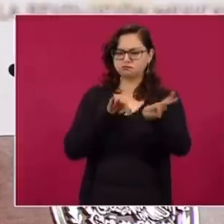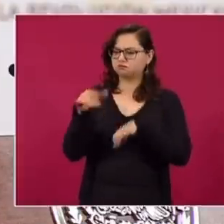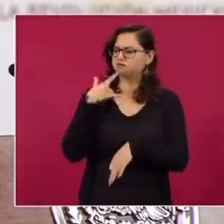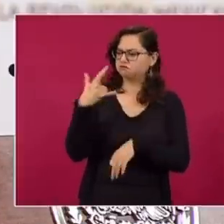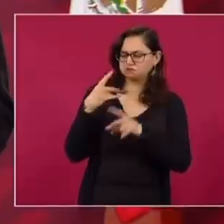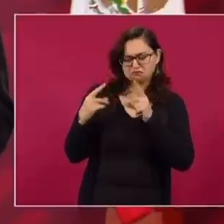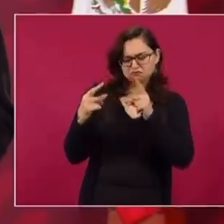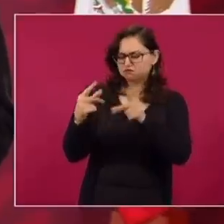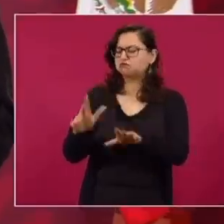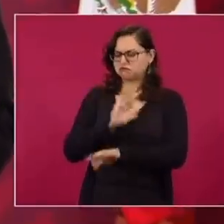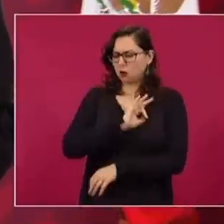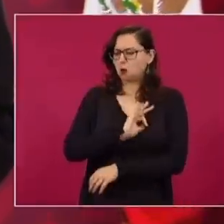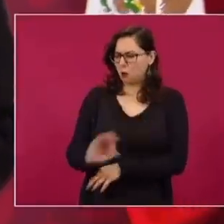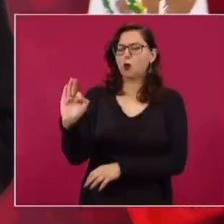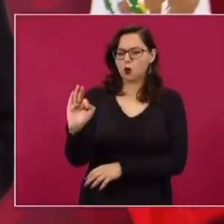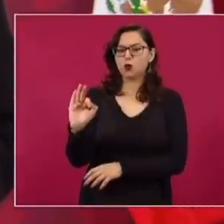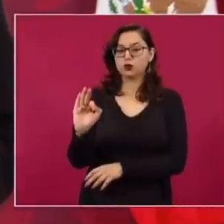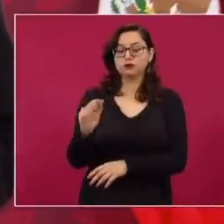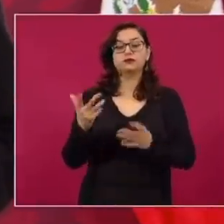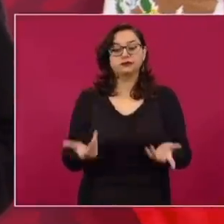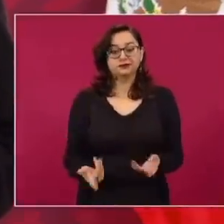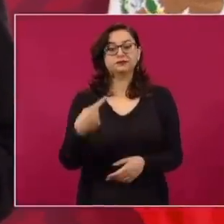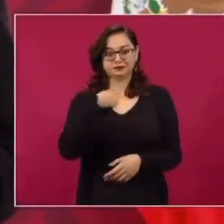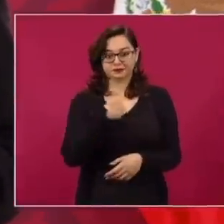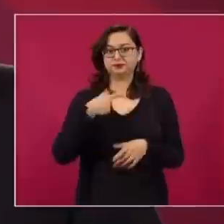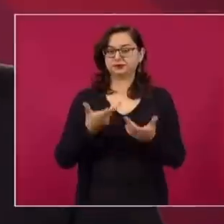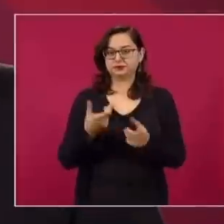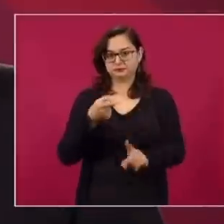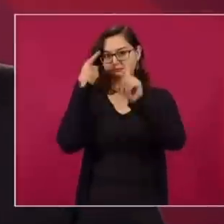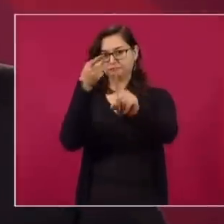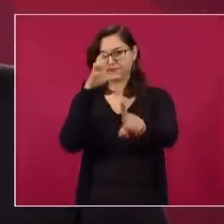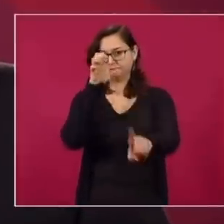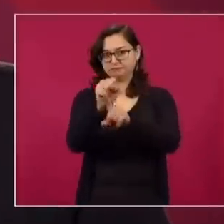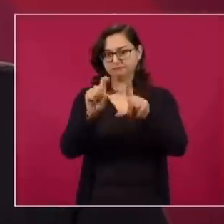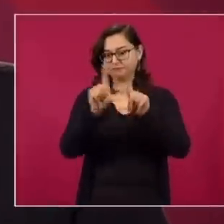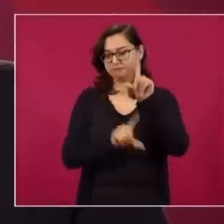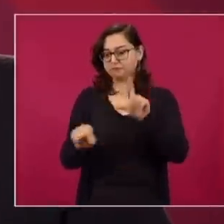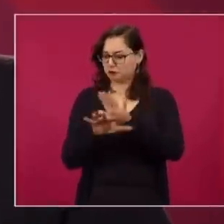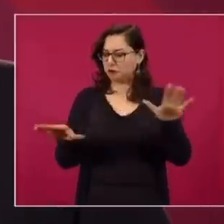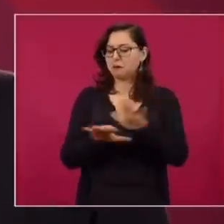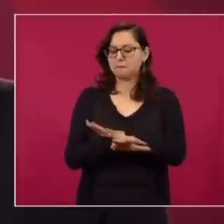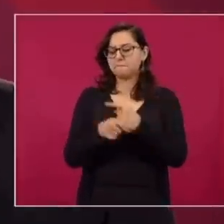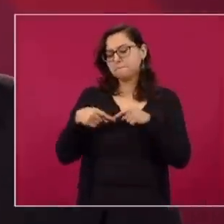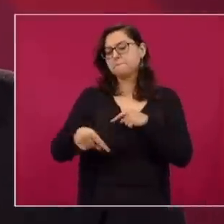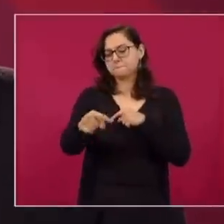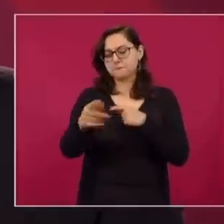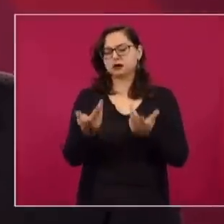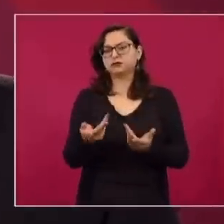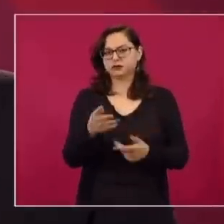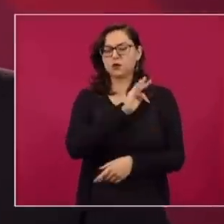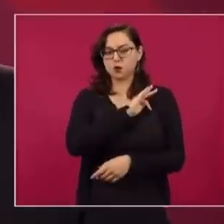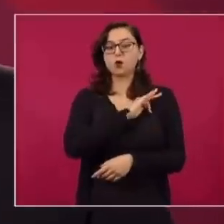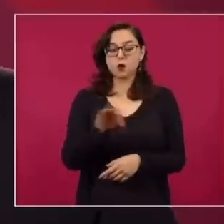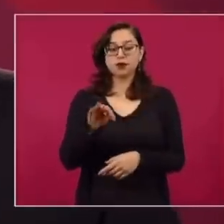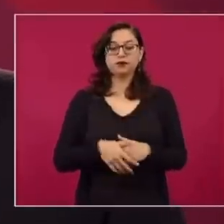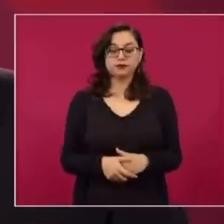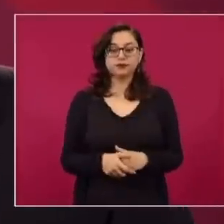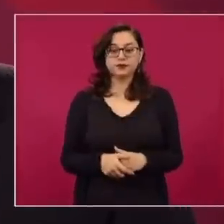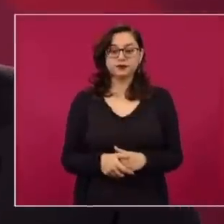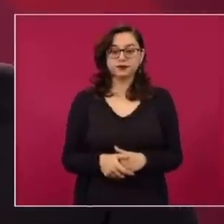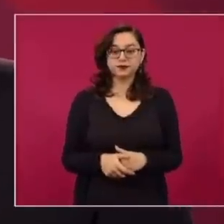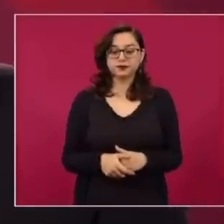y llevar a cabo o consumar la transformación de la vida pública del país. En el tiempo que nos falta, desde luego